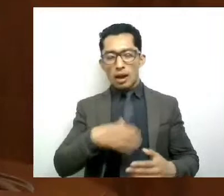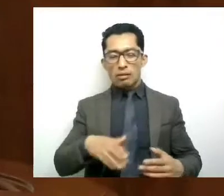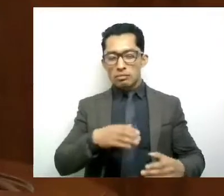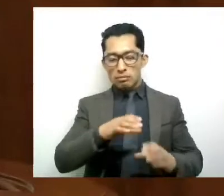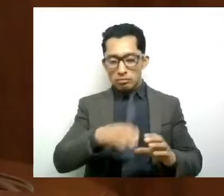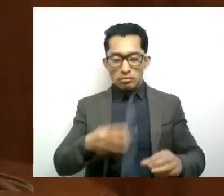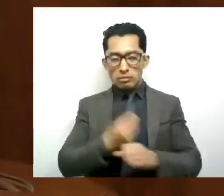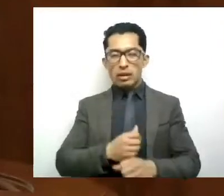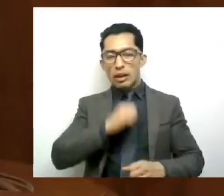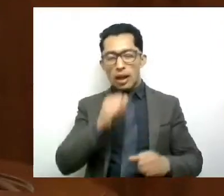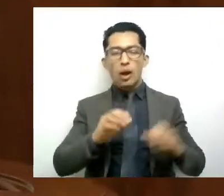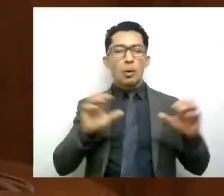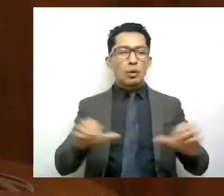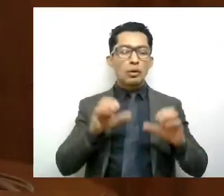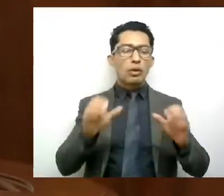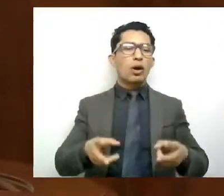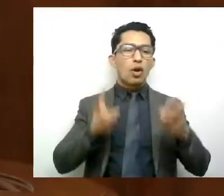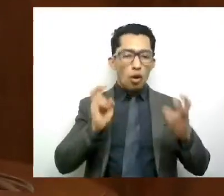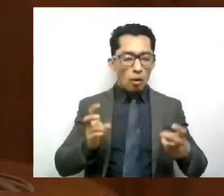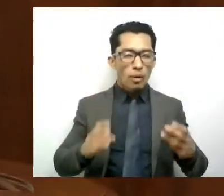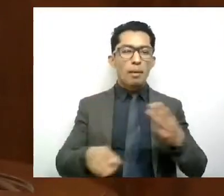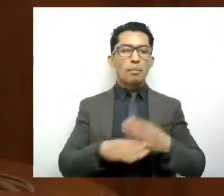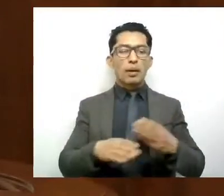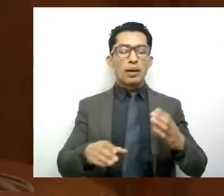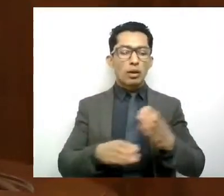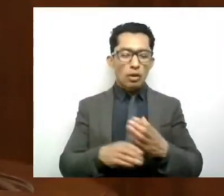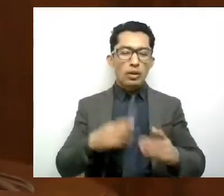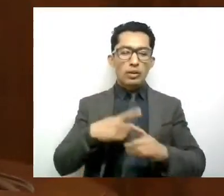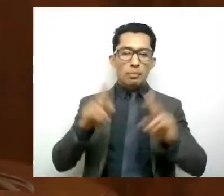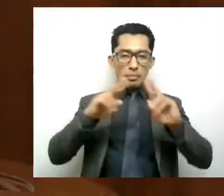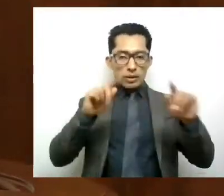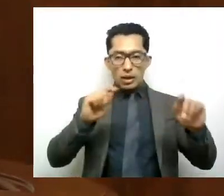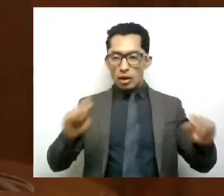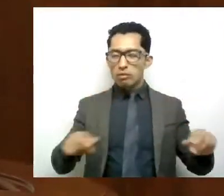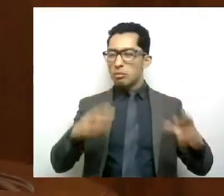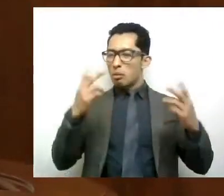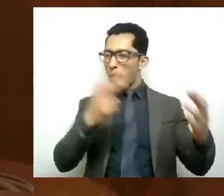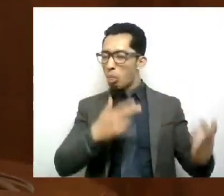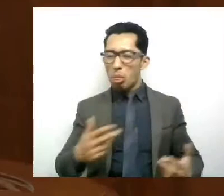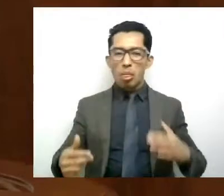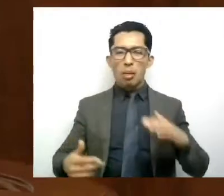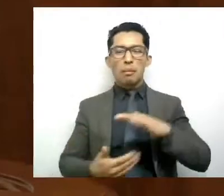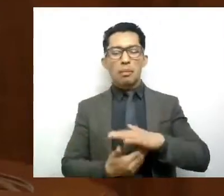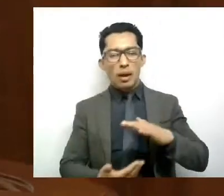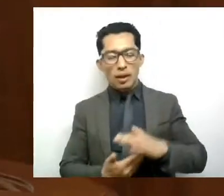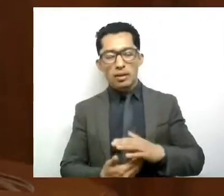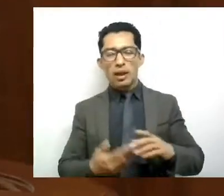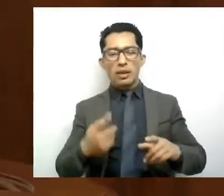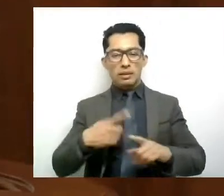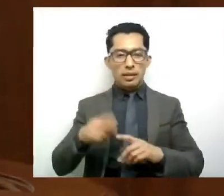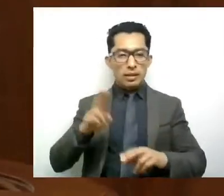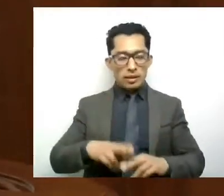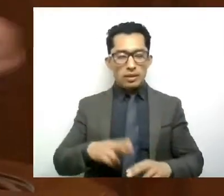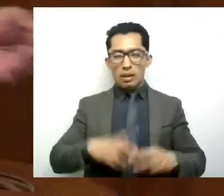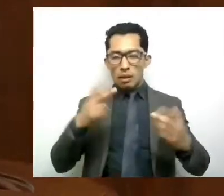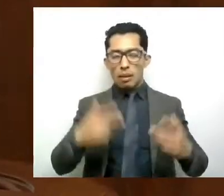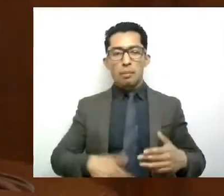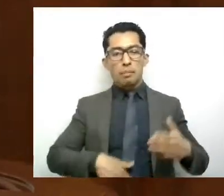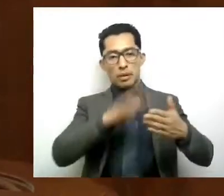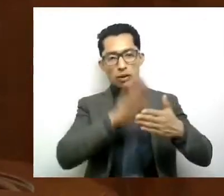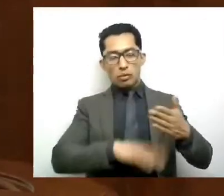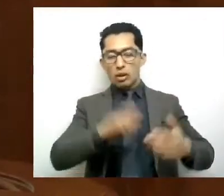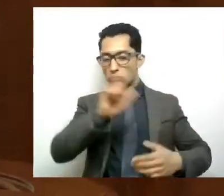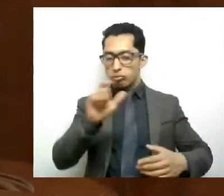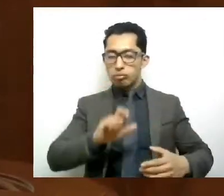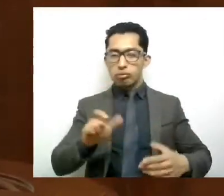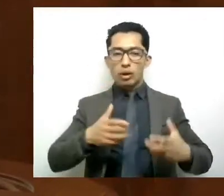computadoras robadas, material didáctico y pizarrones destruidos, mesabancos dañados, paredes pintadas con grafiti, en